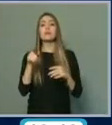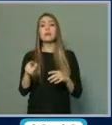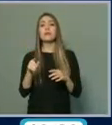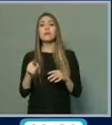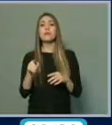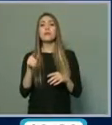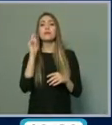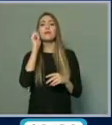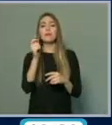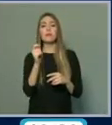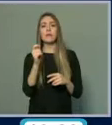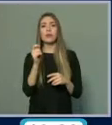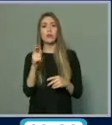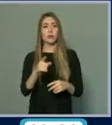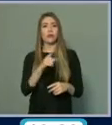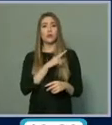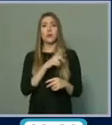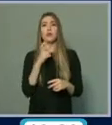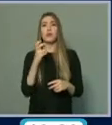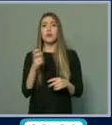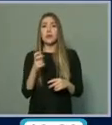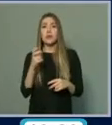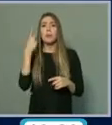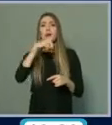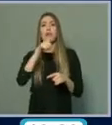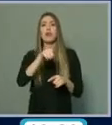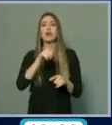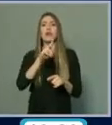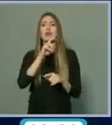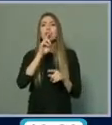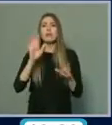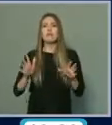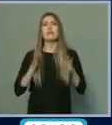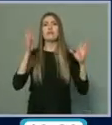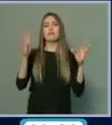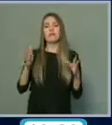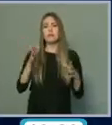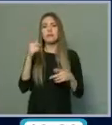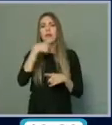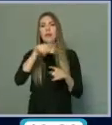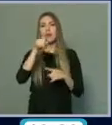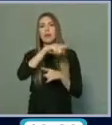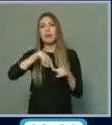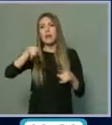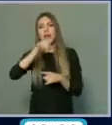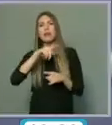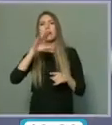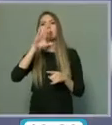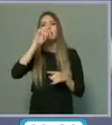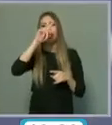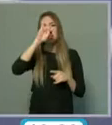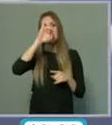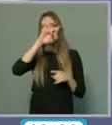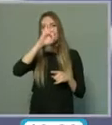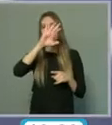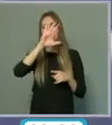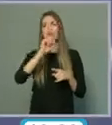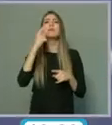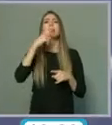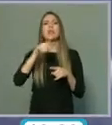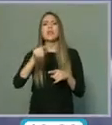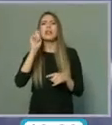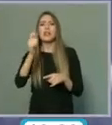que además solo esto podría asombrarnos? Esto ya sería maravilloso a nivel científico, pero tiene mucho